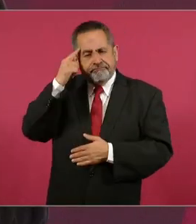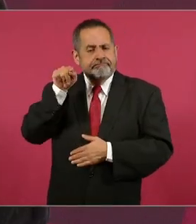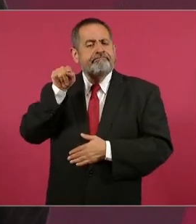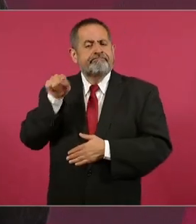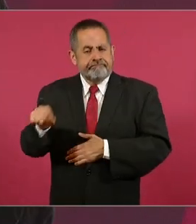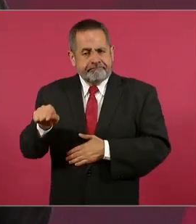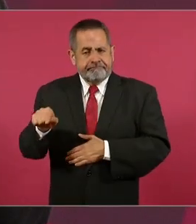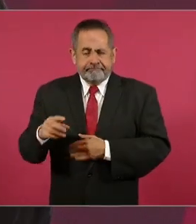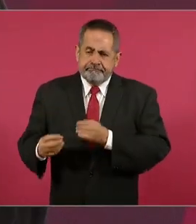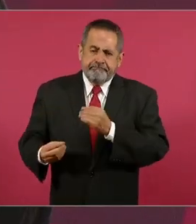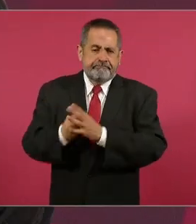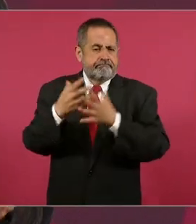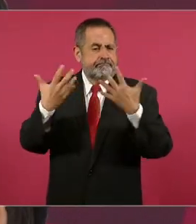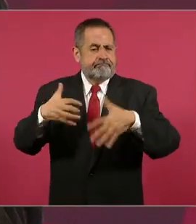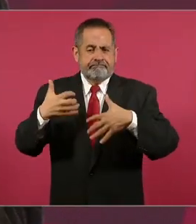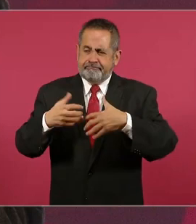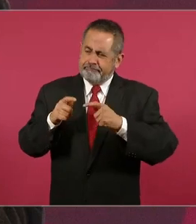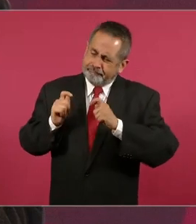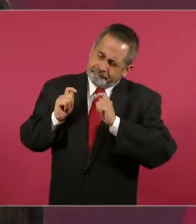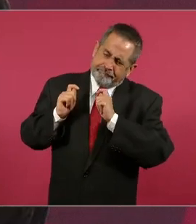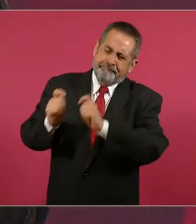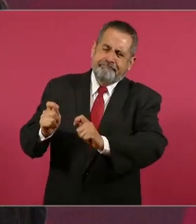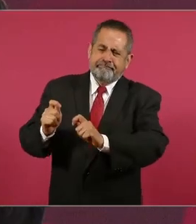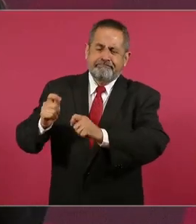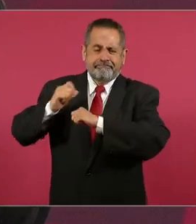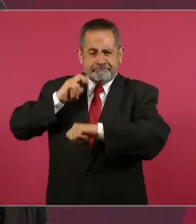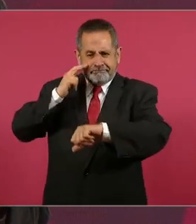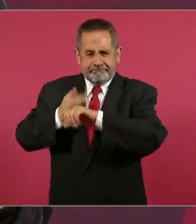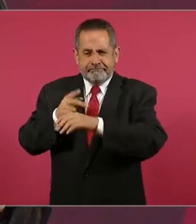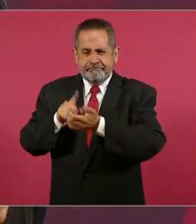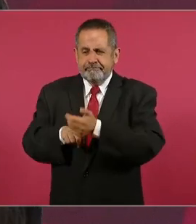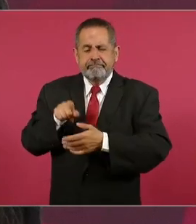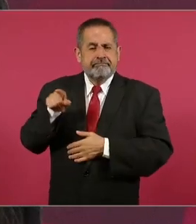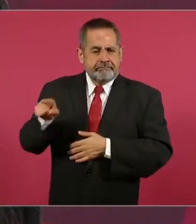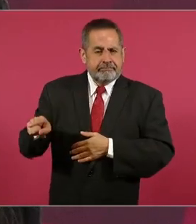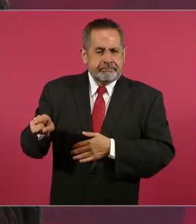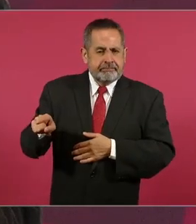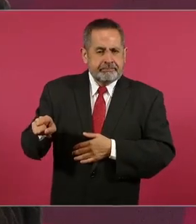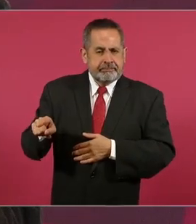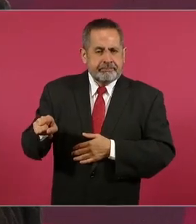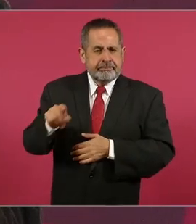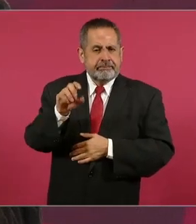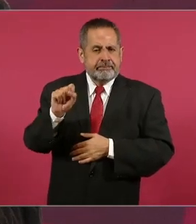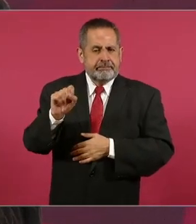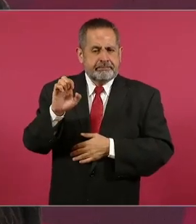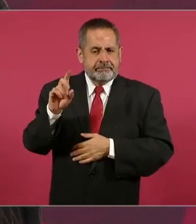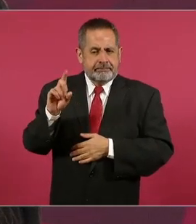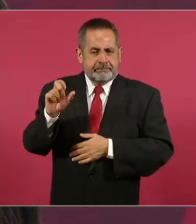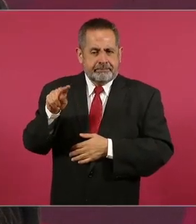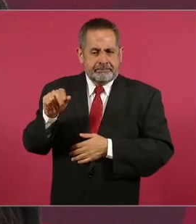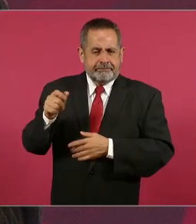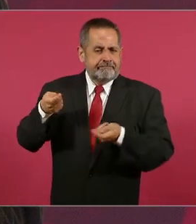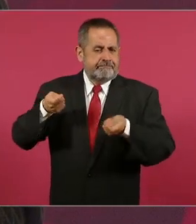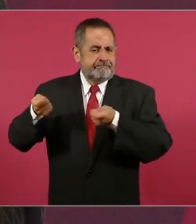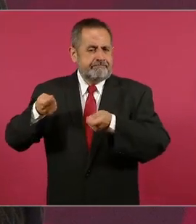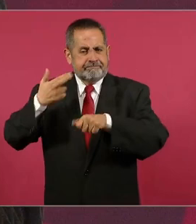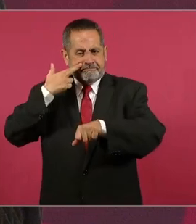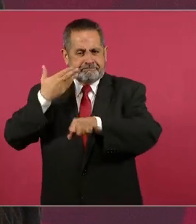esta nueva empresa pública a la Secretaría de la Defensa,